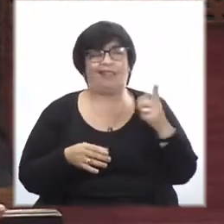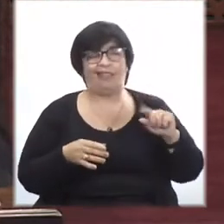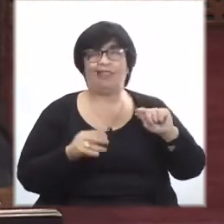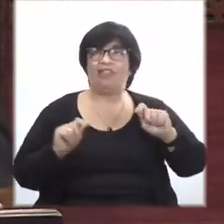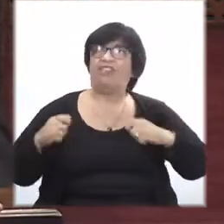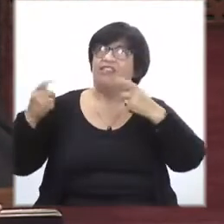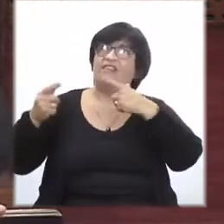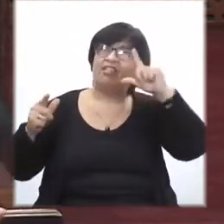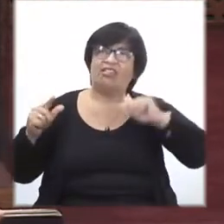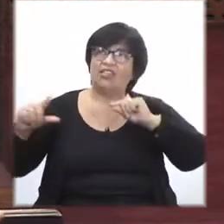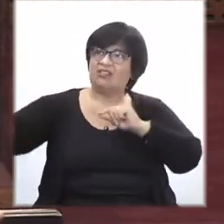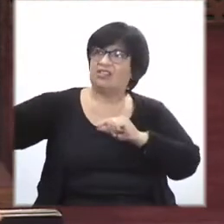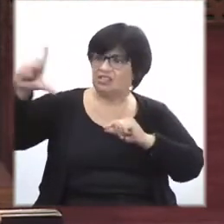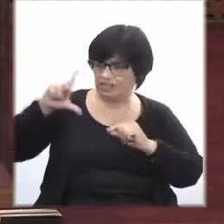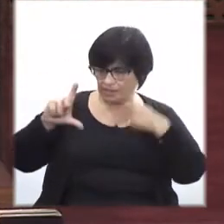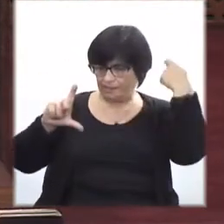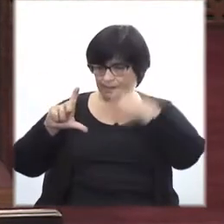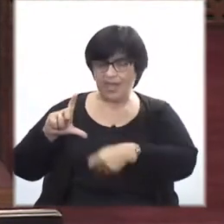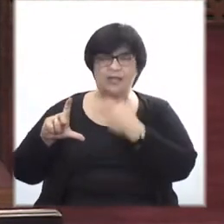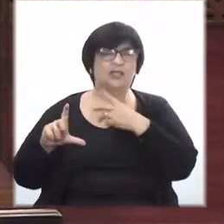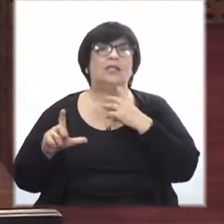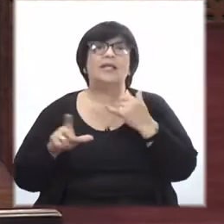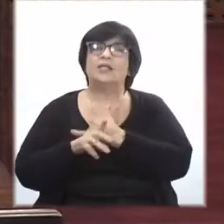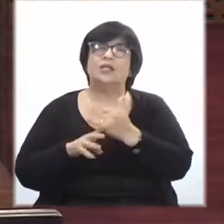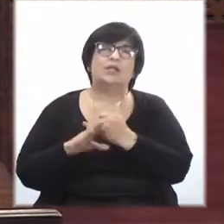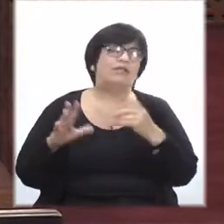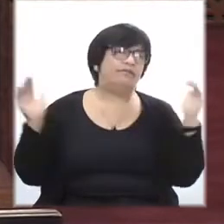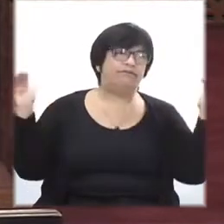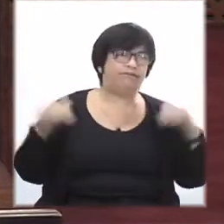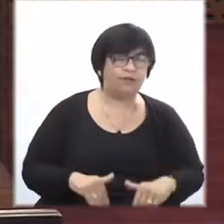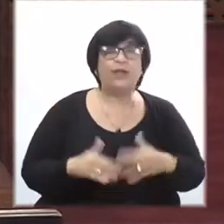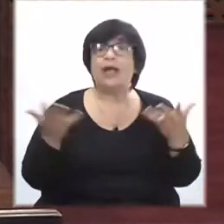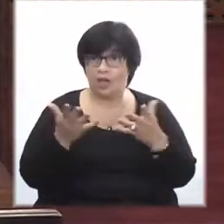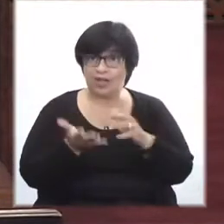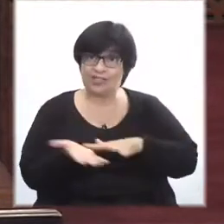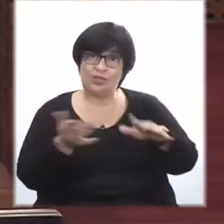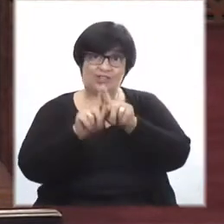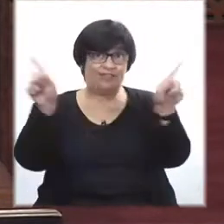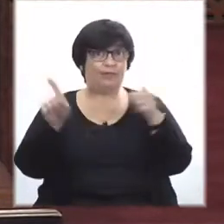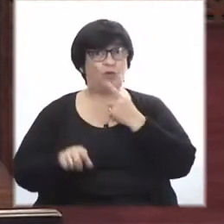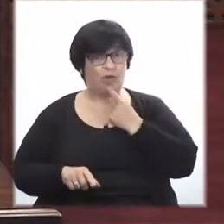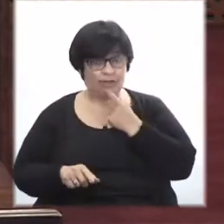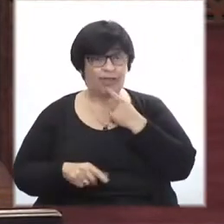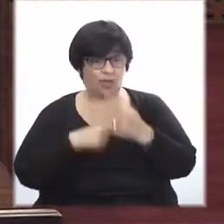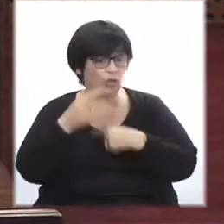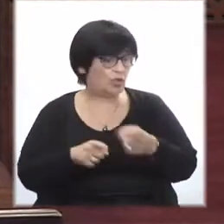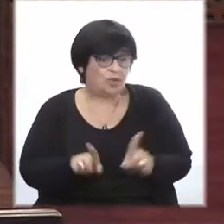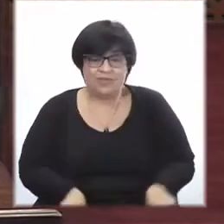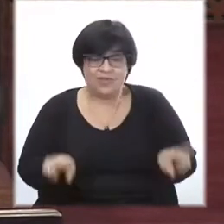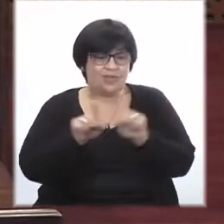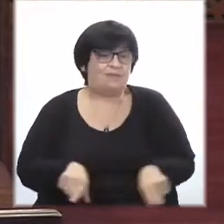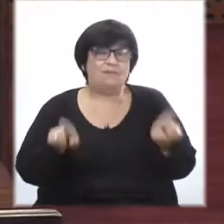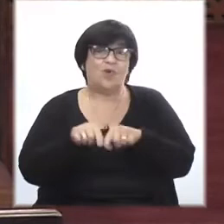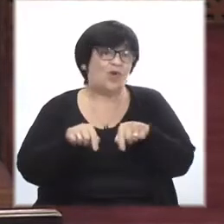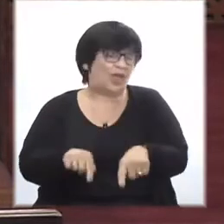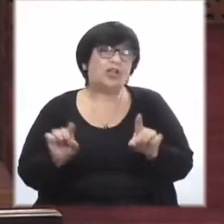materias primas y se destruían las incipientes industrias nacionales. Hoy, bajo otra realidad política, continúa dicho proceso que nos limita a ser